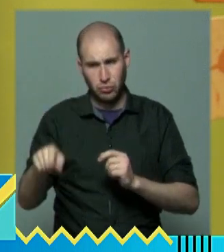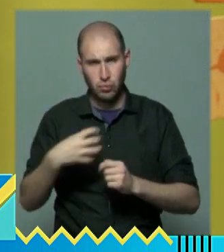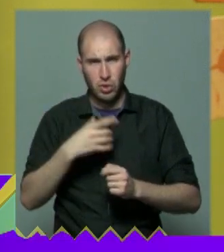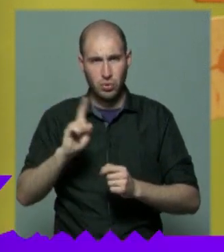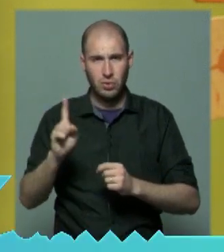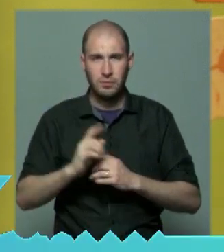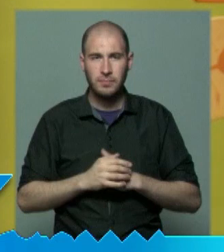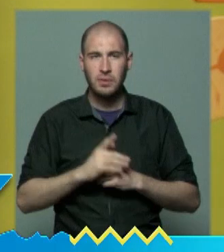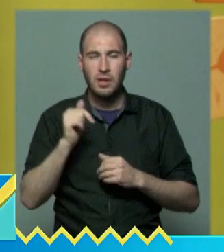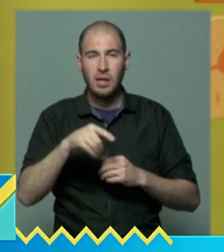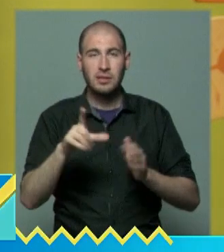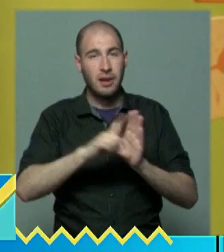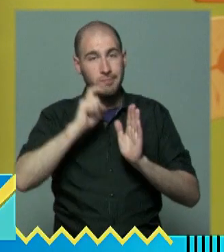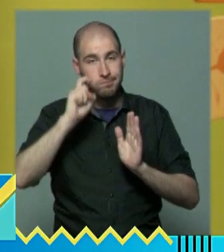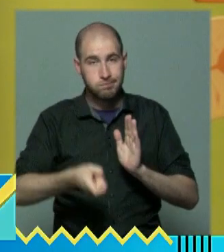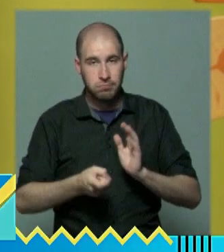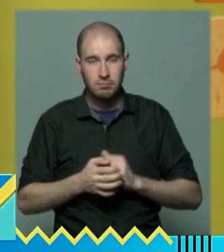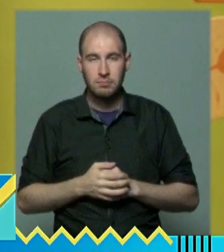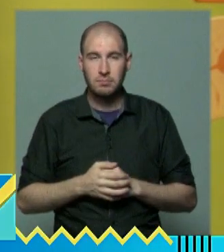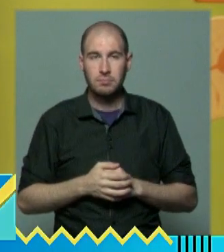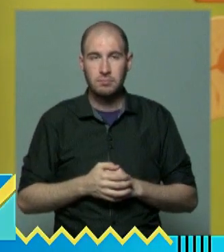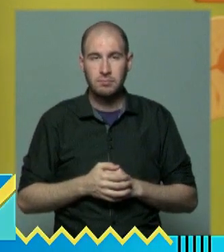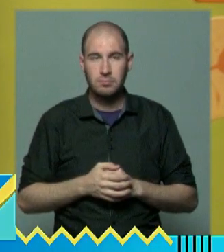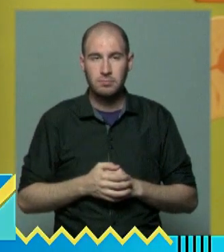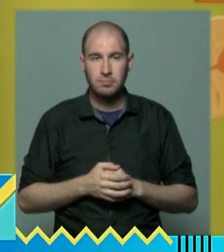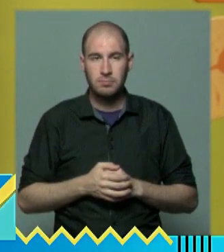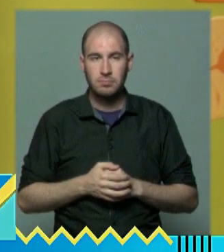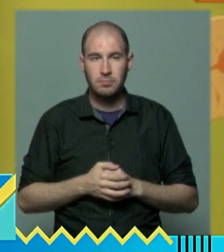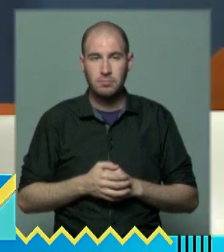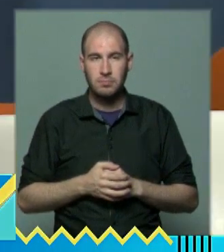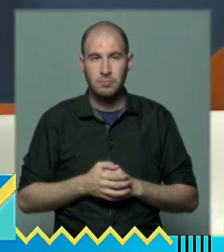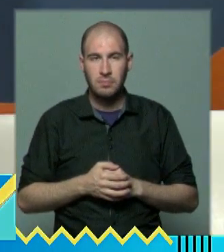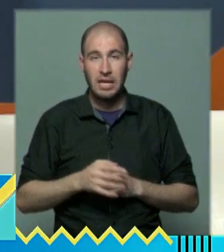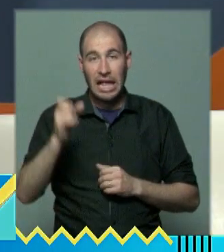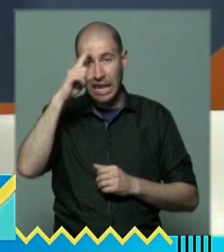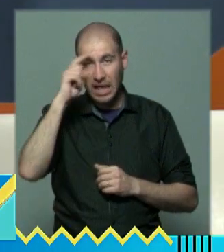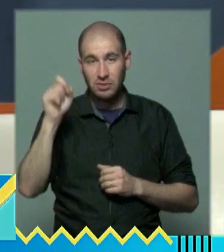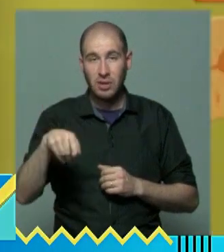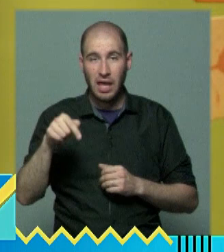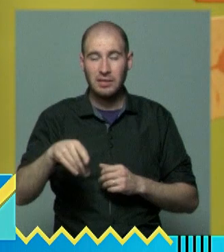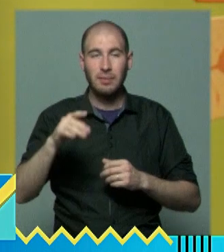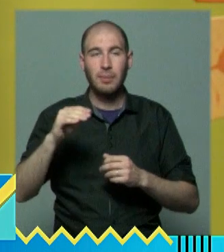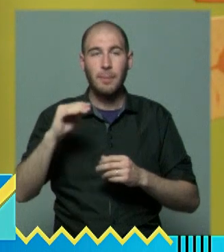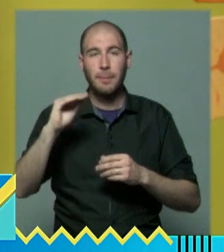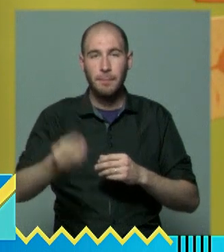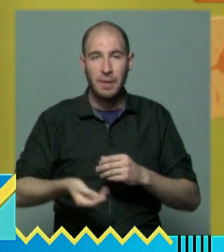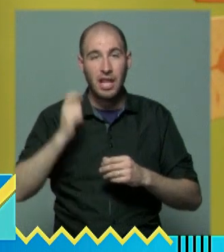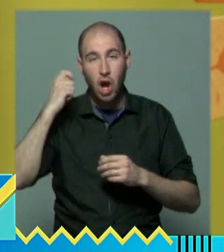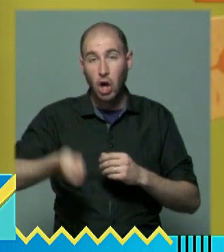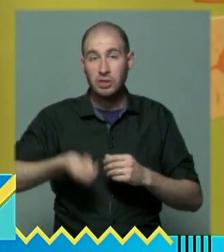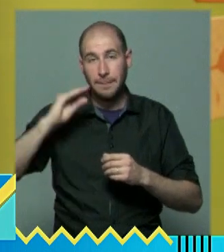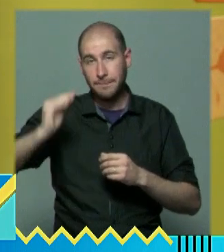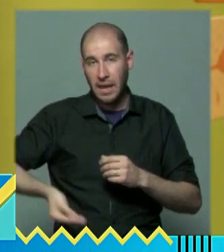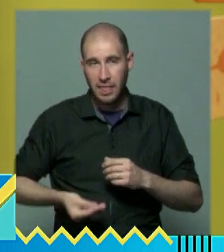y era una actitud ilegal por la cual la misma nación perdió frente a la Suprema Corte de